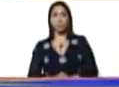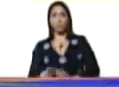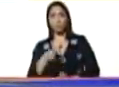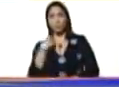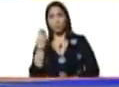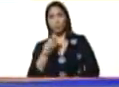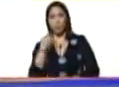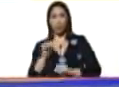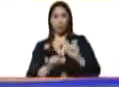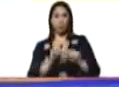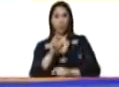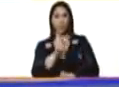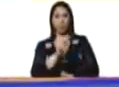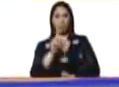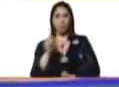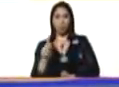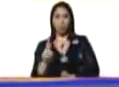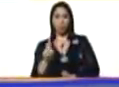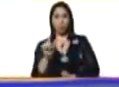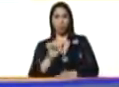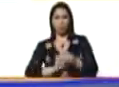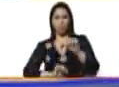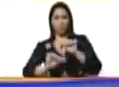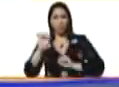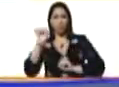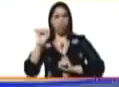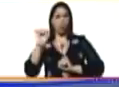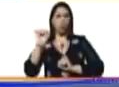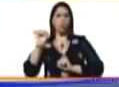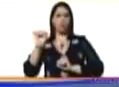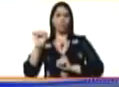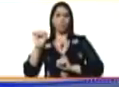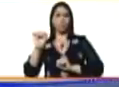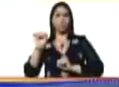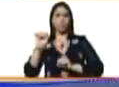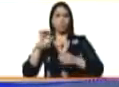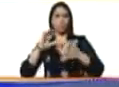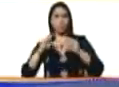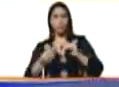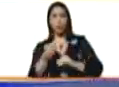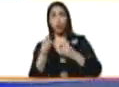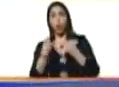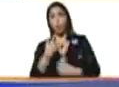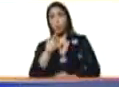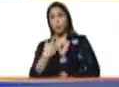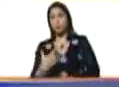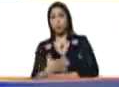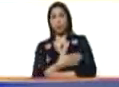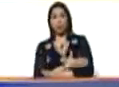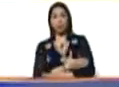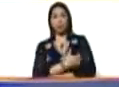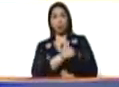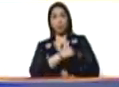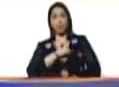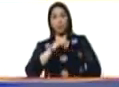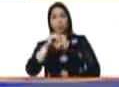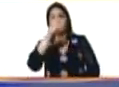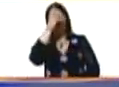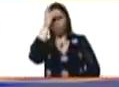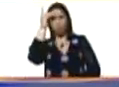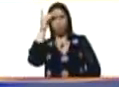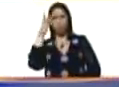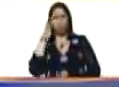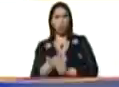siglo XXI. La defensa a través, como lo decía el camarada Diosdado, de la audacia,